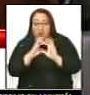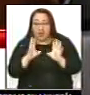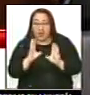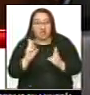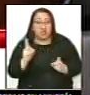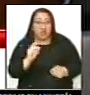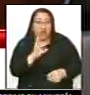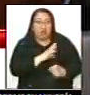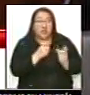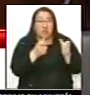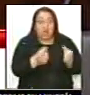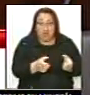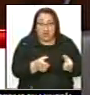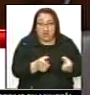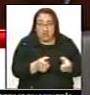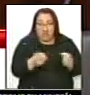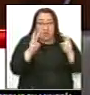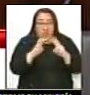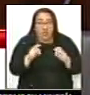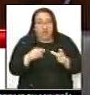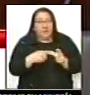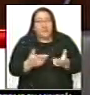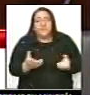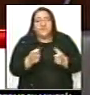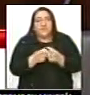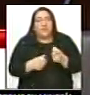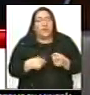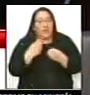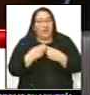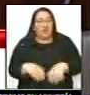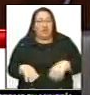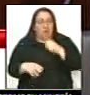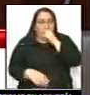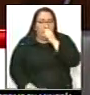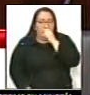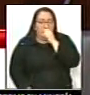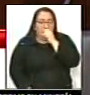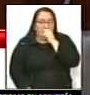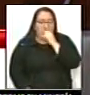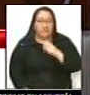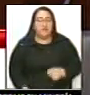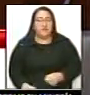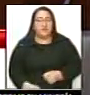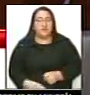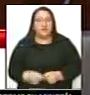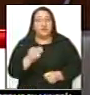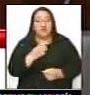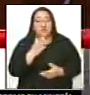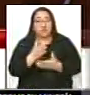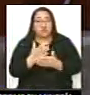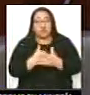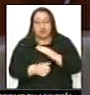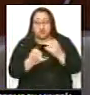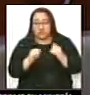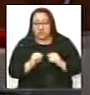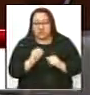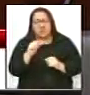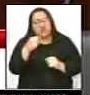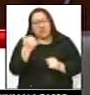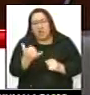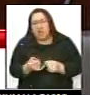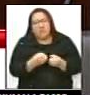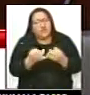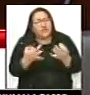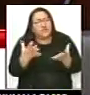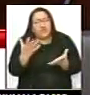fiscalizar y de investigar, entonces los parlamentos van a perder su razón de ser. Defectos en el informe, pero por supuesto que hay